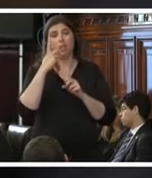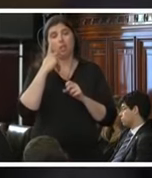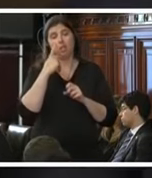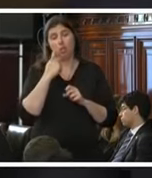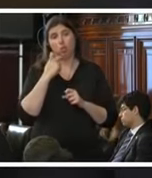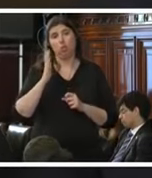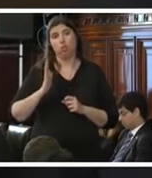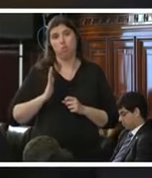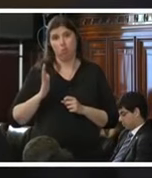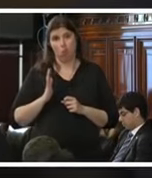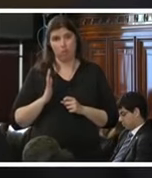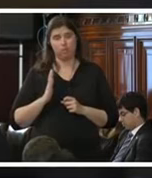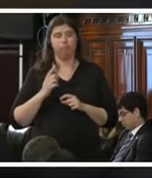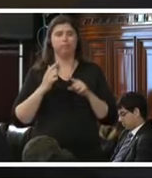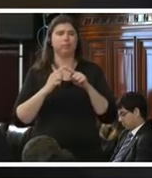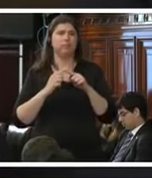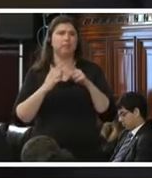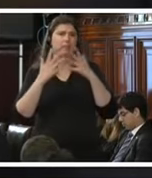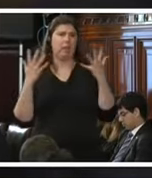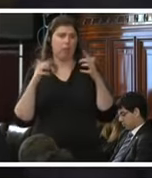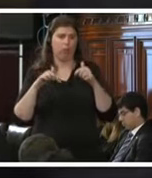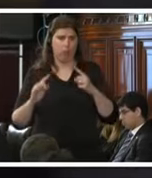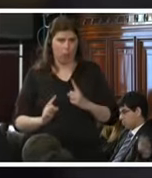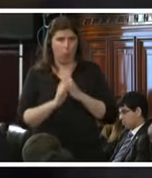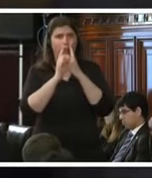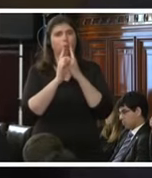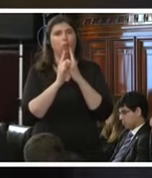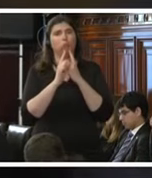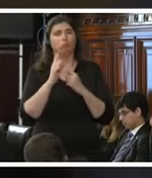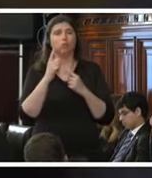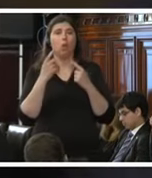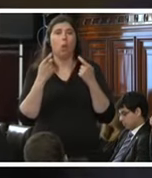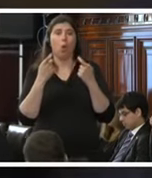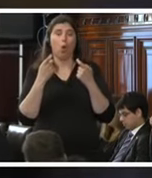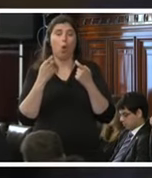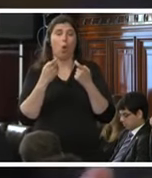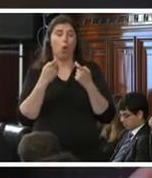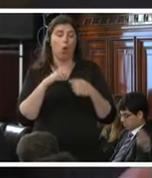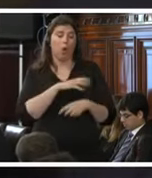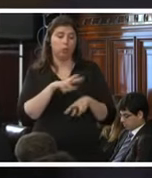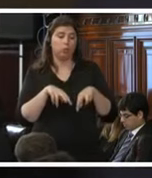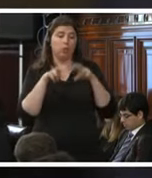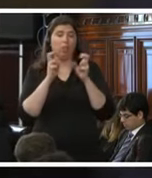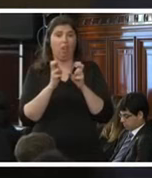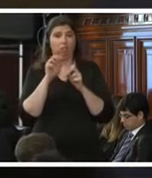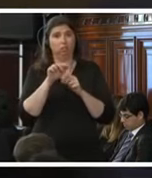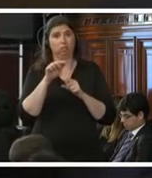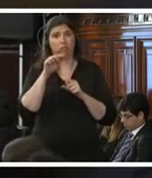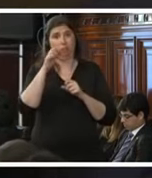celebro este encuentro con la sociedad civil paraguaya, que nos convoca para que tratemos un